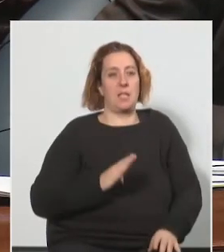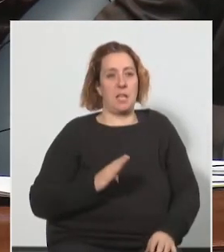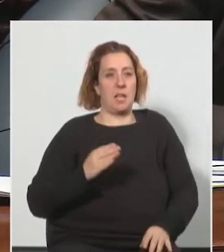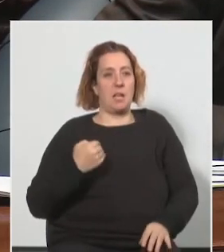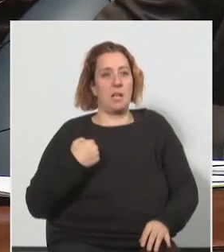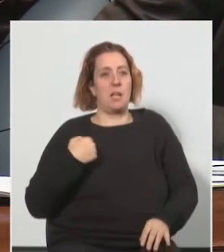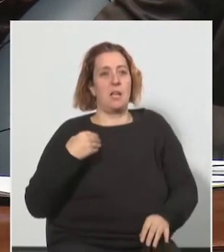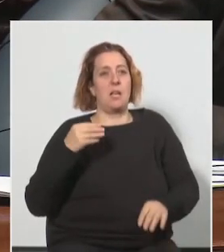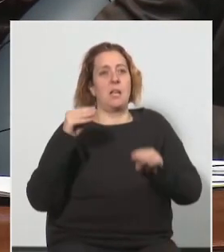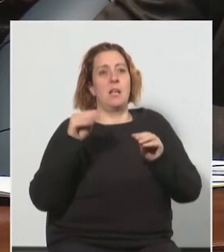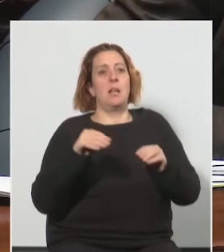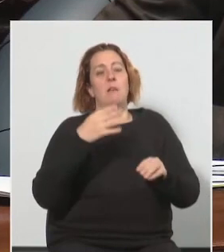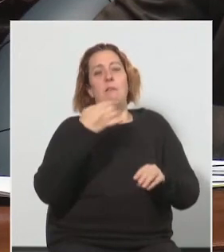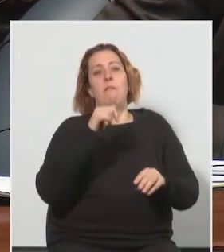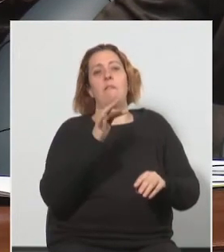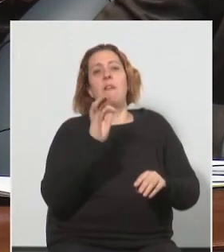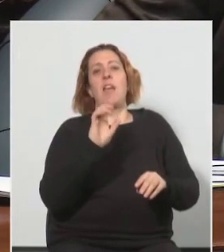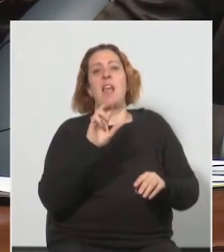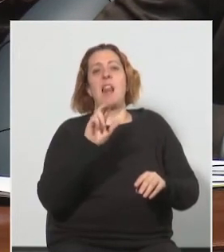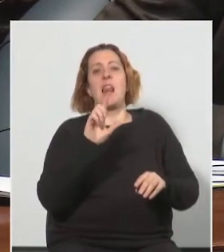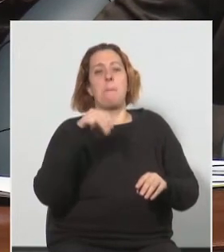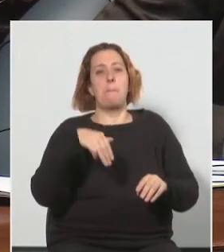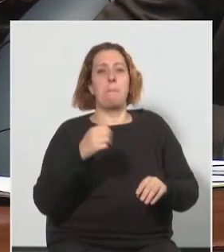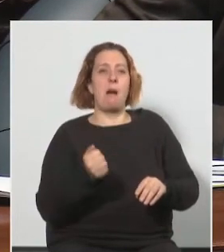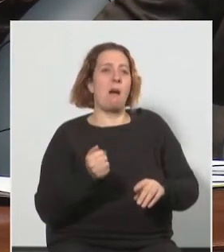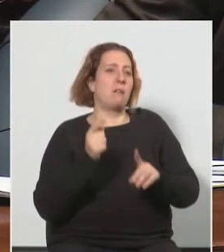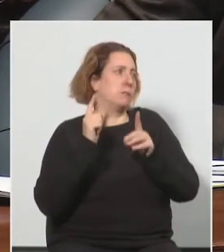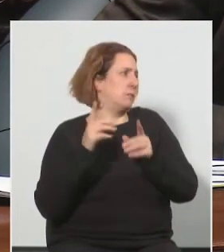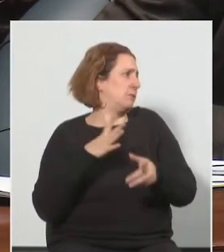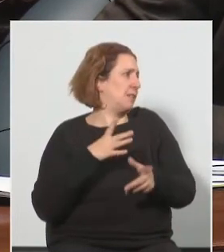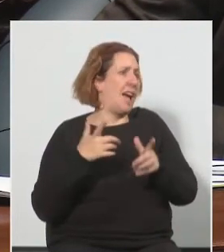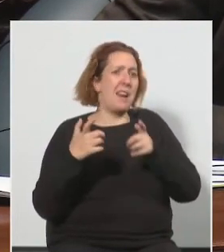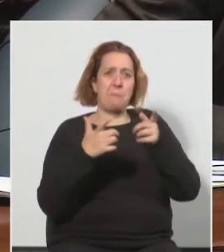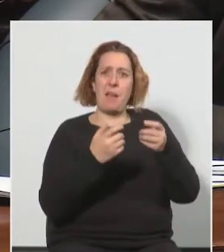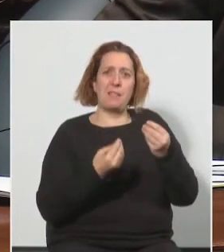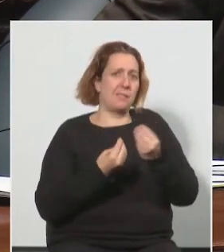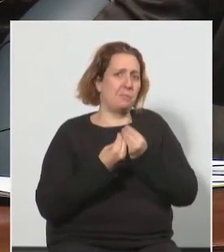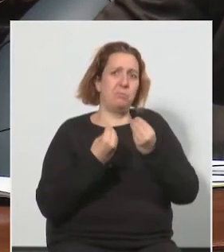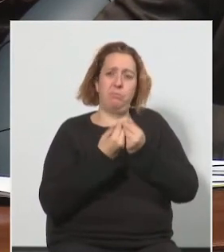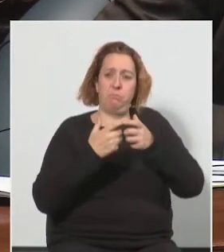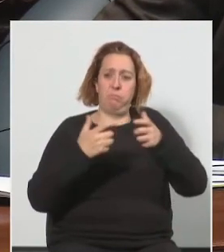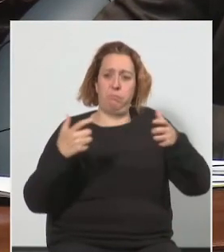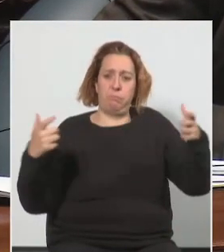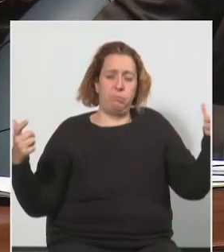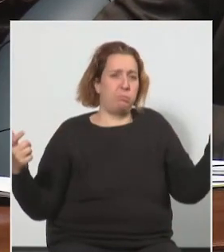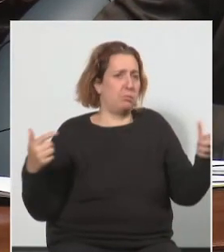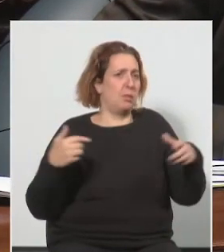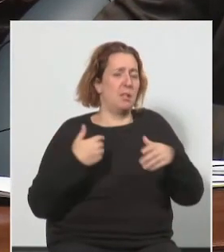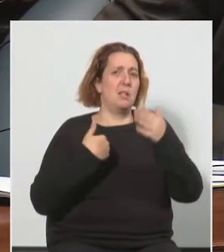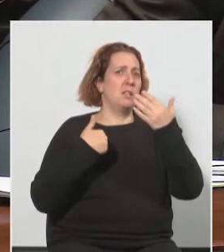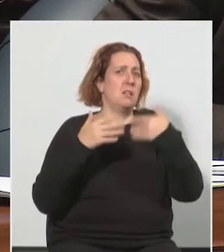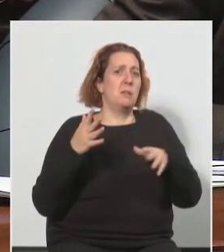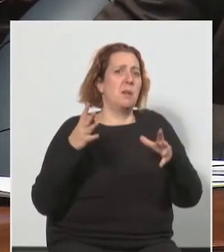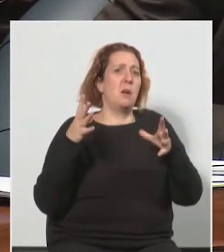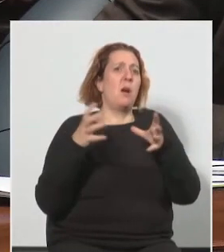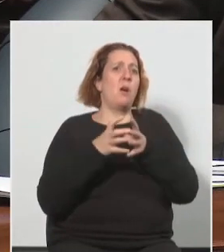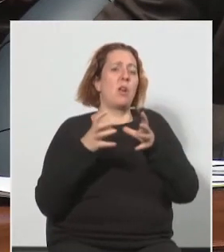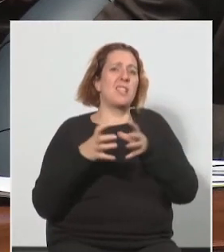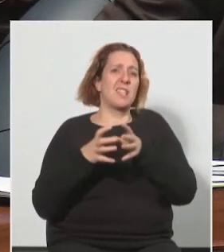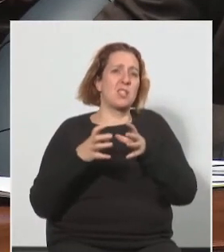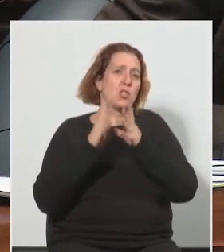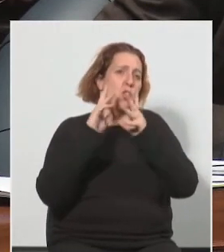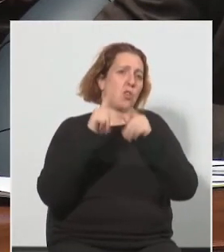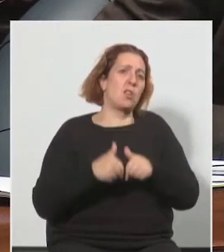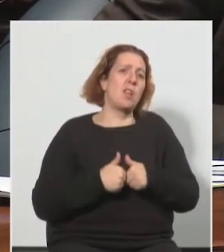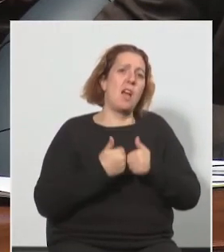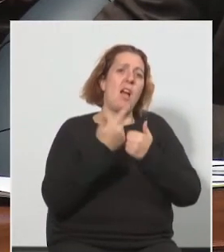del berretín de Feldman, que tenía más armas que las que tuvo cualquier organización armada de los años 60 en